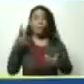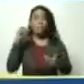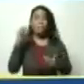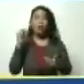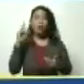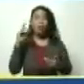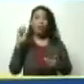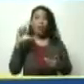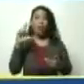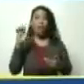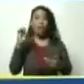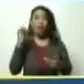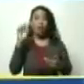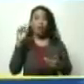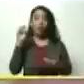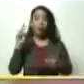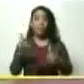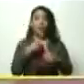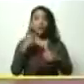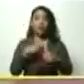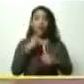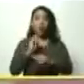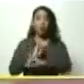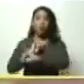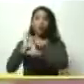el principio del fin